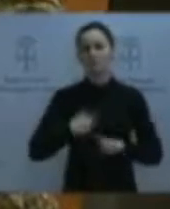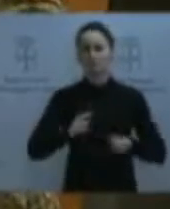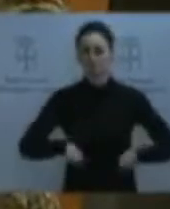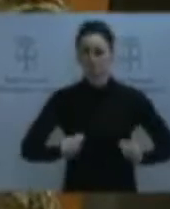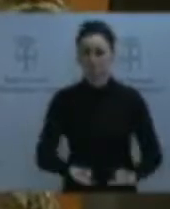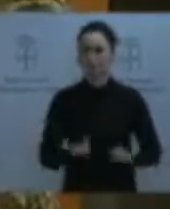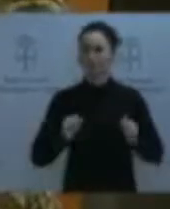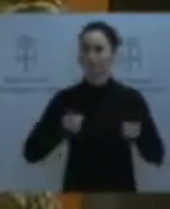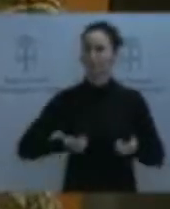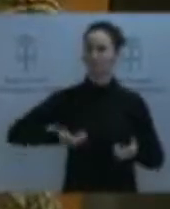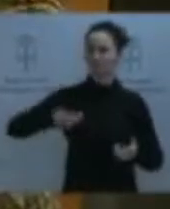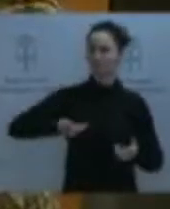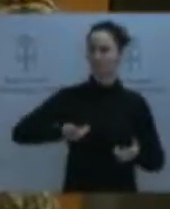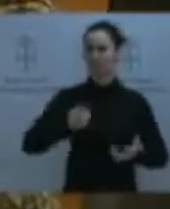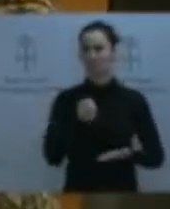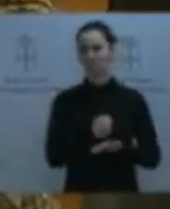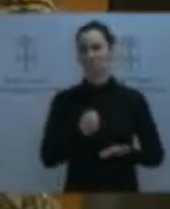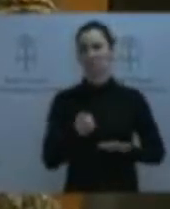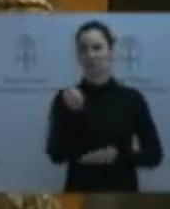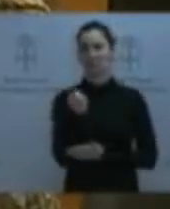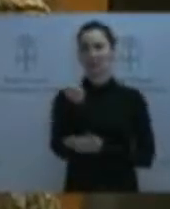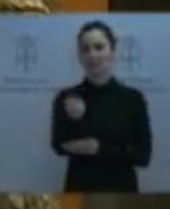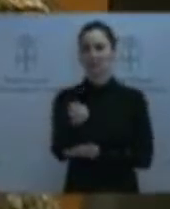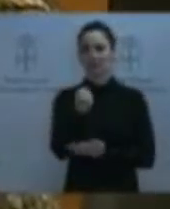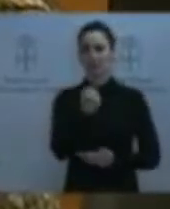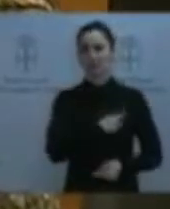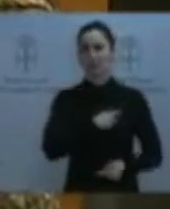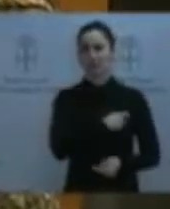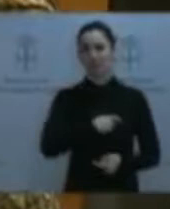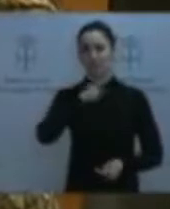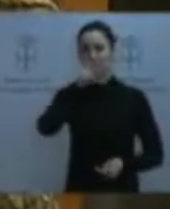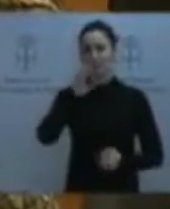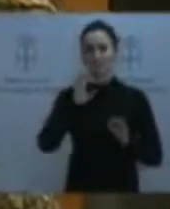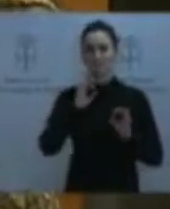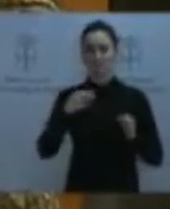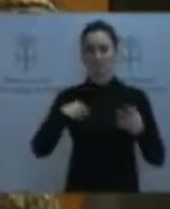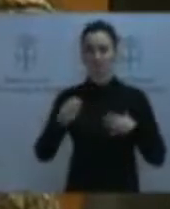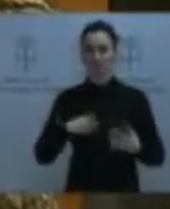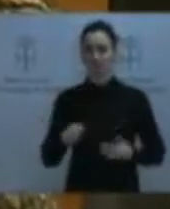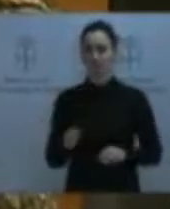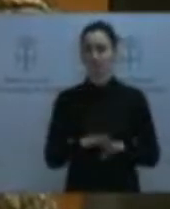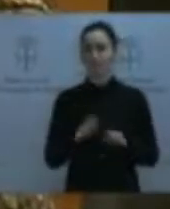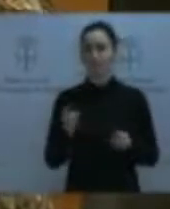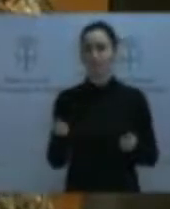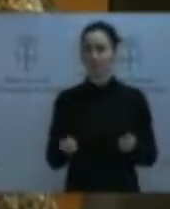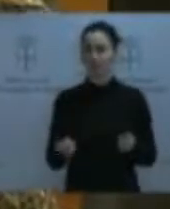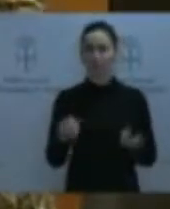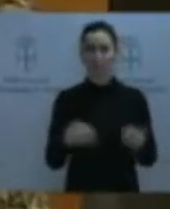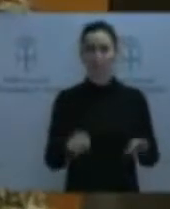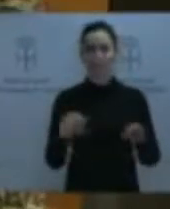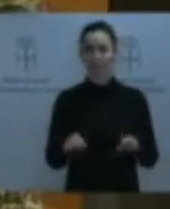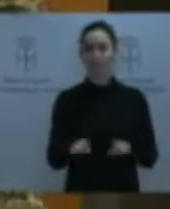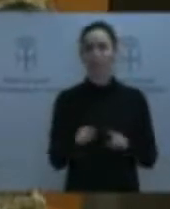producción de carnes de ovino y de caprino en rebaños manejados de manera tradicional en los puertos de la montaña